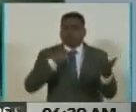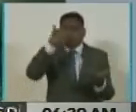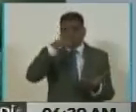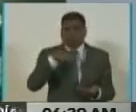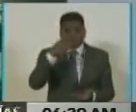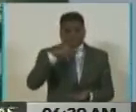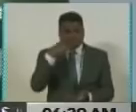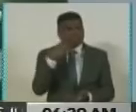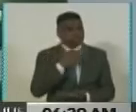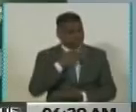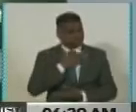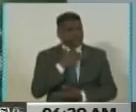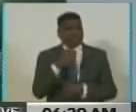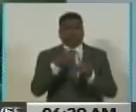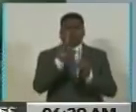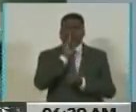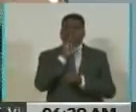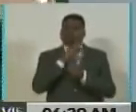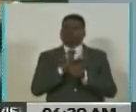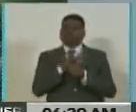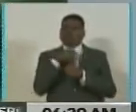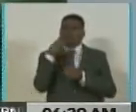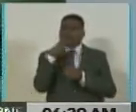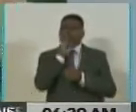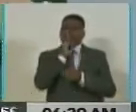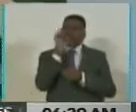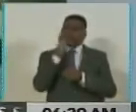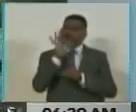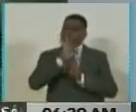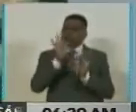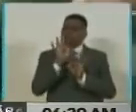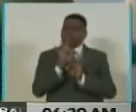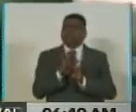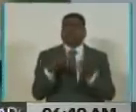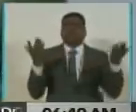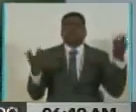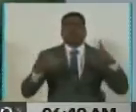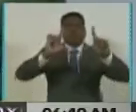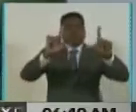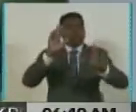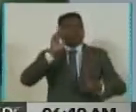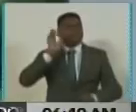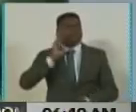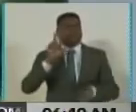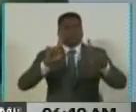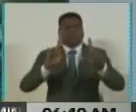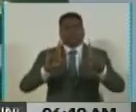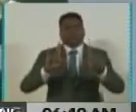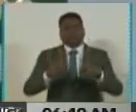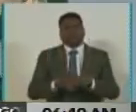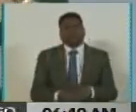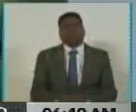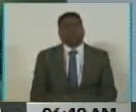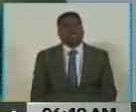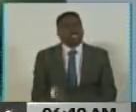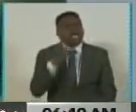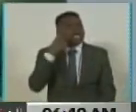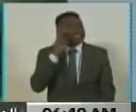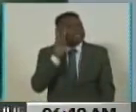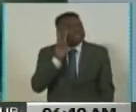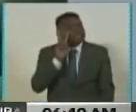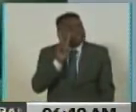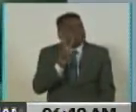Los analistas, los académicos, los medios de comunicación social, los comunicadores sociales, intentando mirar desde los